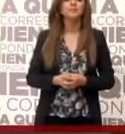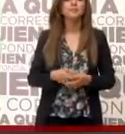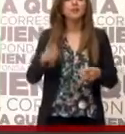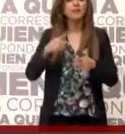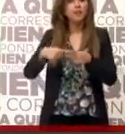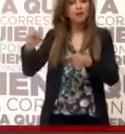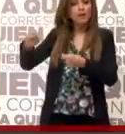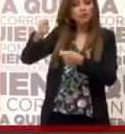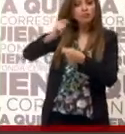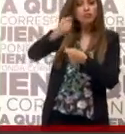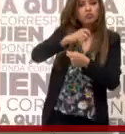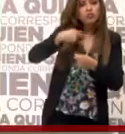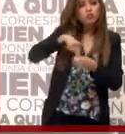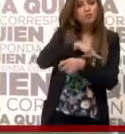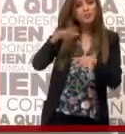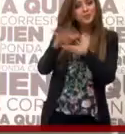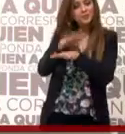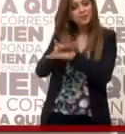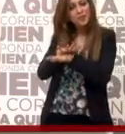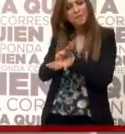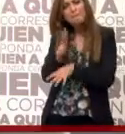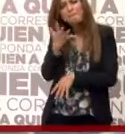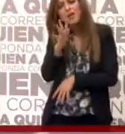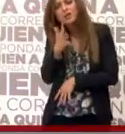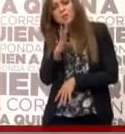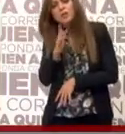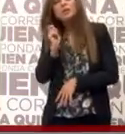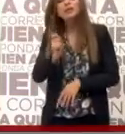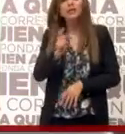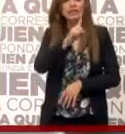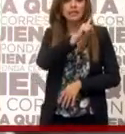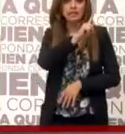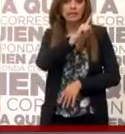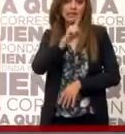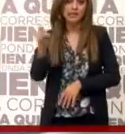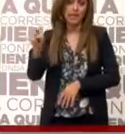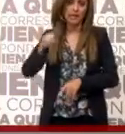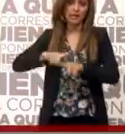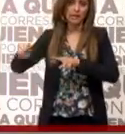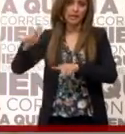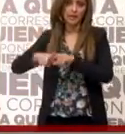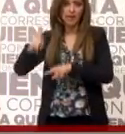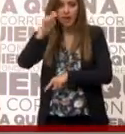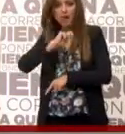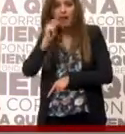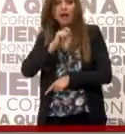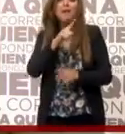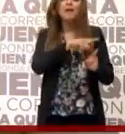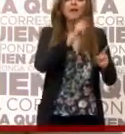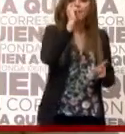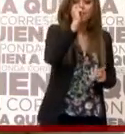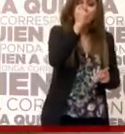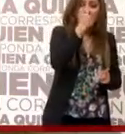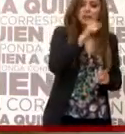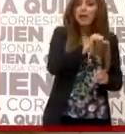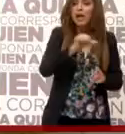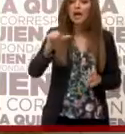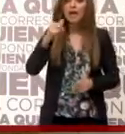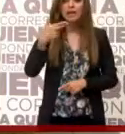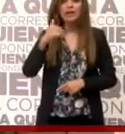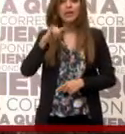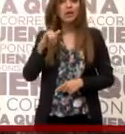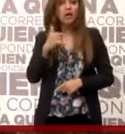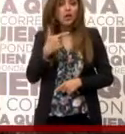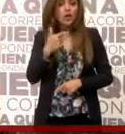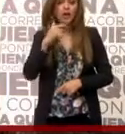ingredientes y vamos cambiándolos. Aproximadamente tienen 100 combinaciones. Van de clásicos como fresa hasta higo con